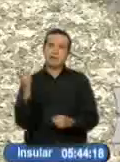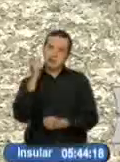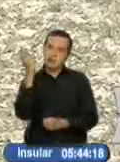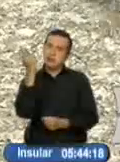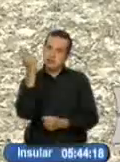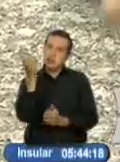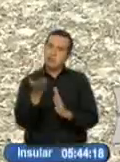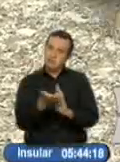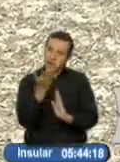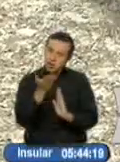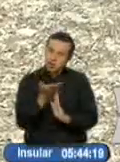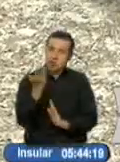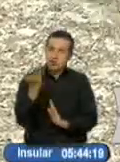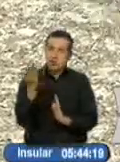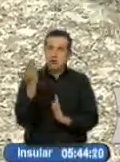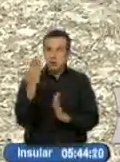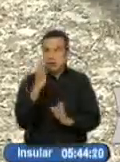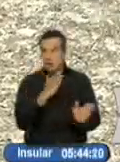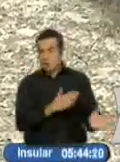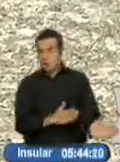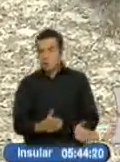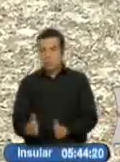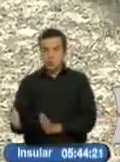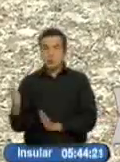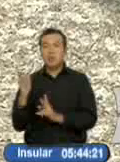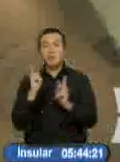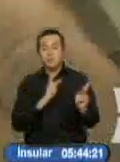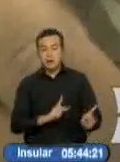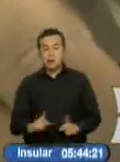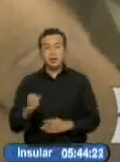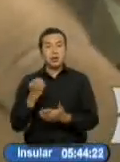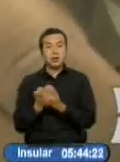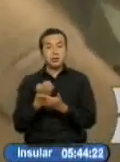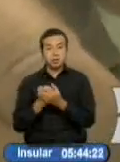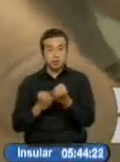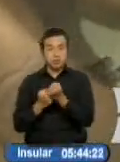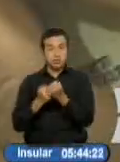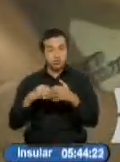fiscales. Ya que en definitiva, lo que se tiene determinado es un plan económico que permita